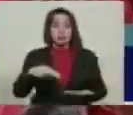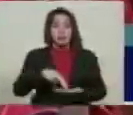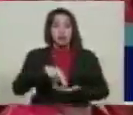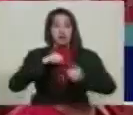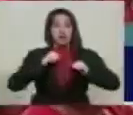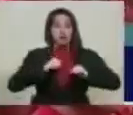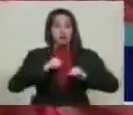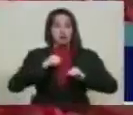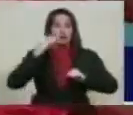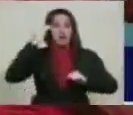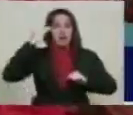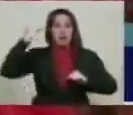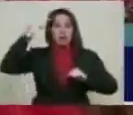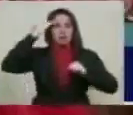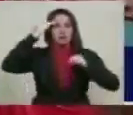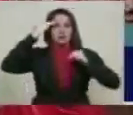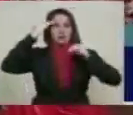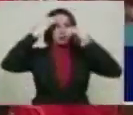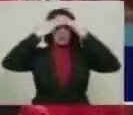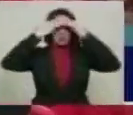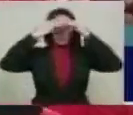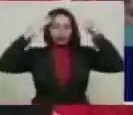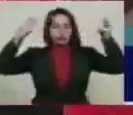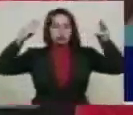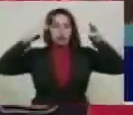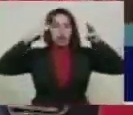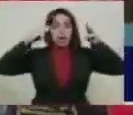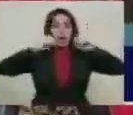La mente bien clara.